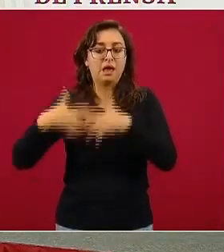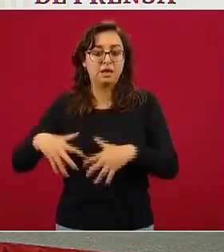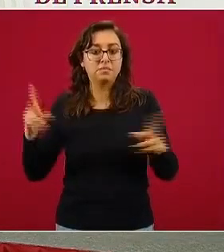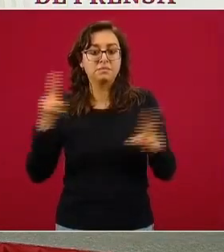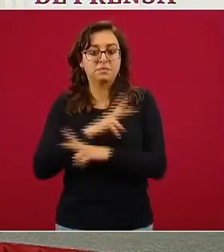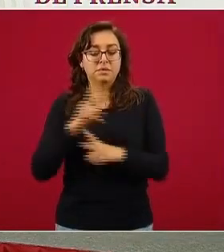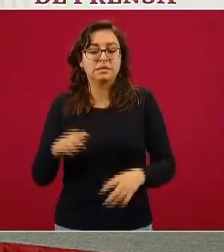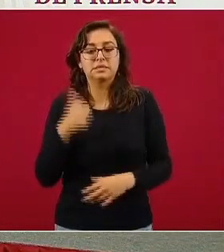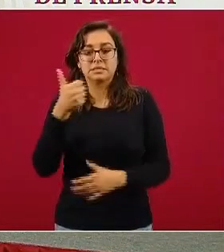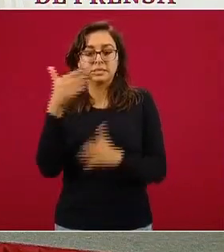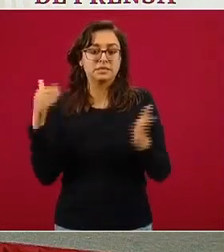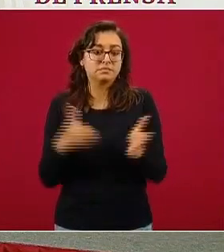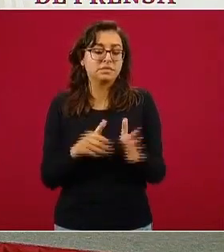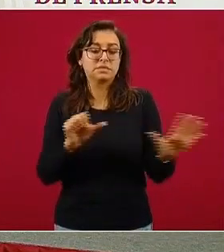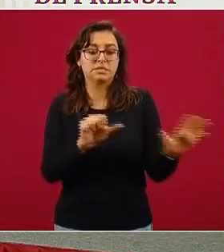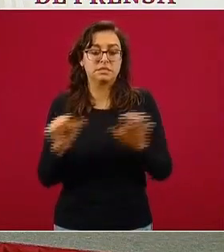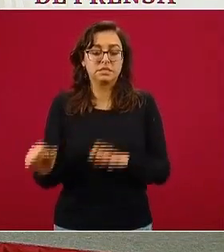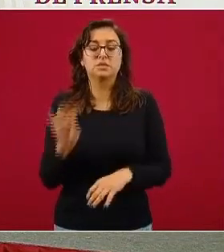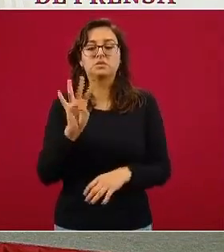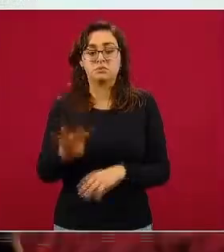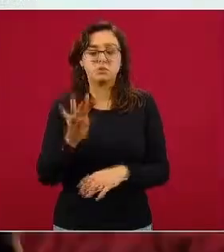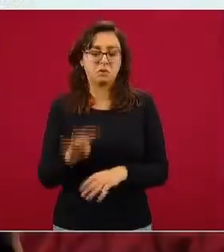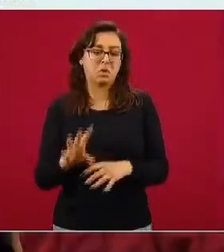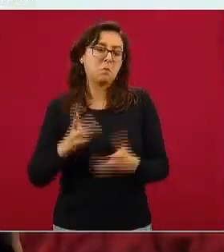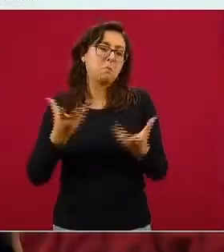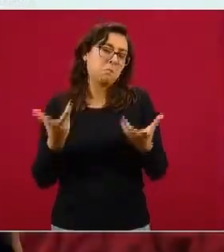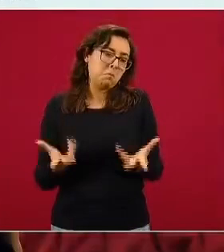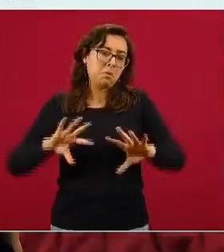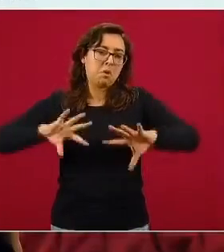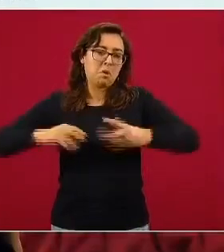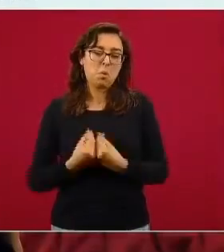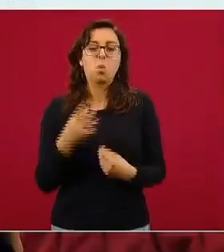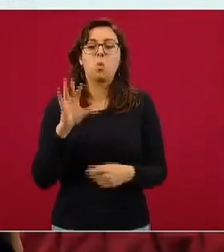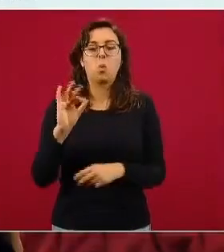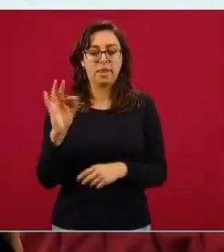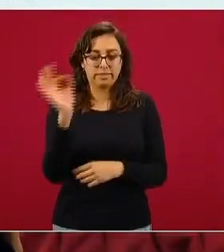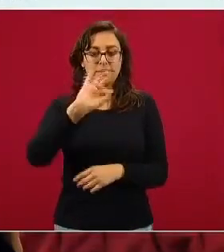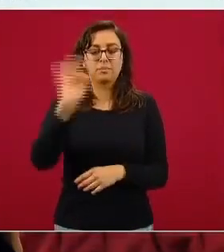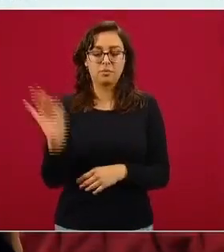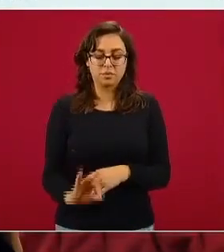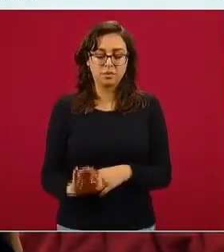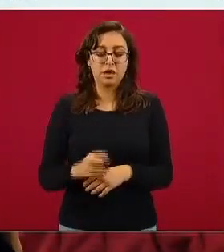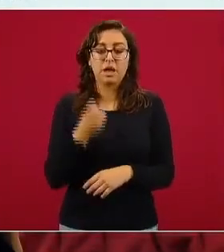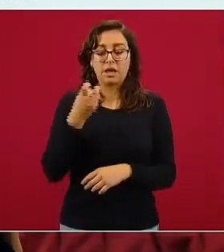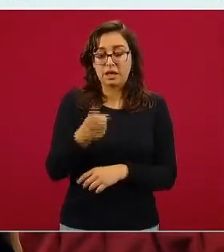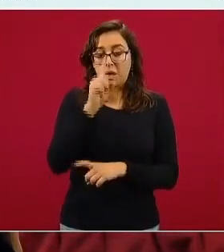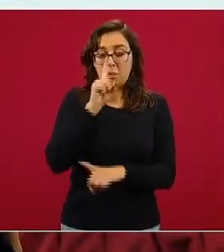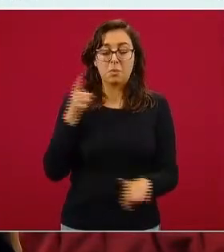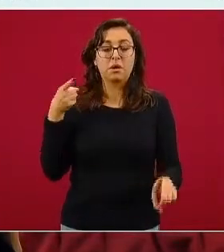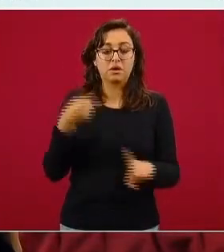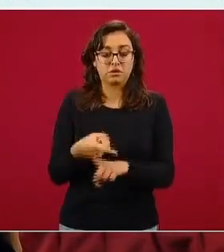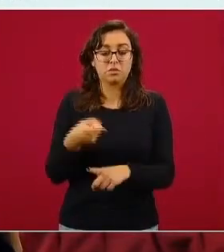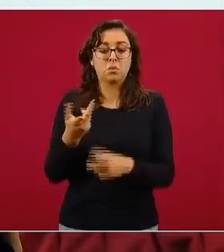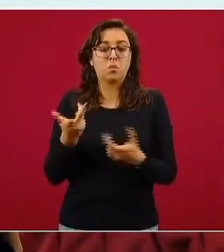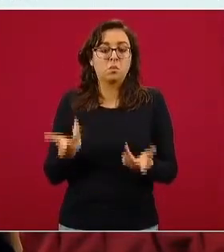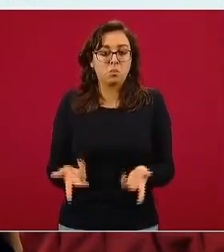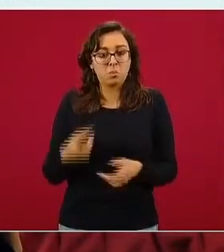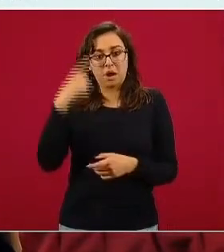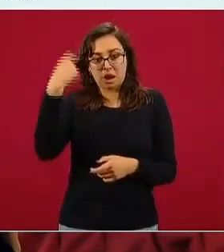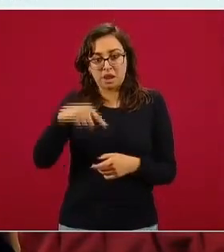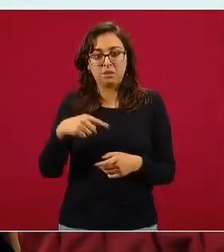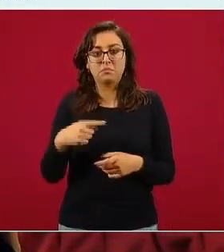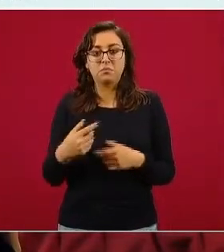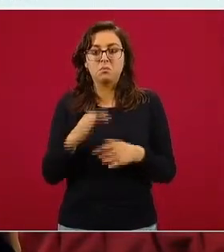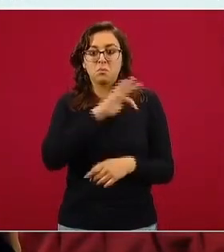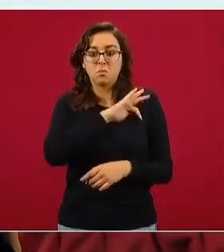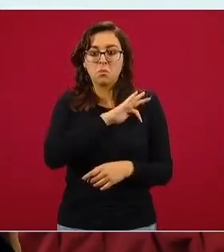para 6.619, más o menos el 40%, y la idea es que podamos incrementar